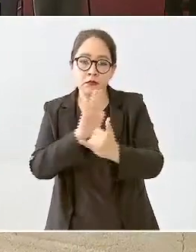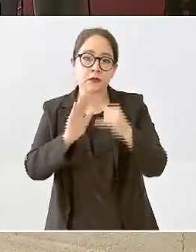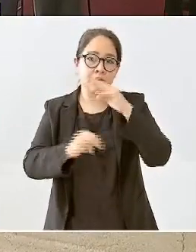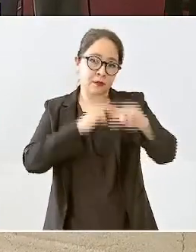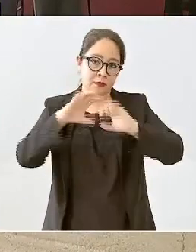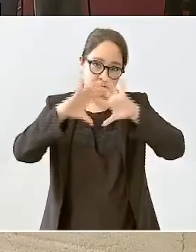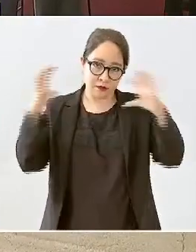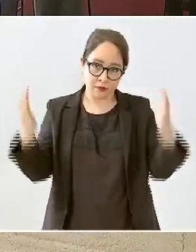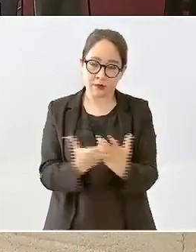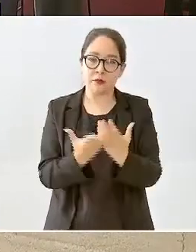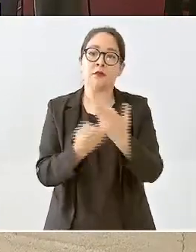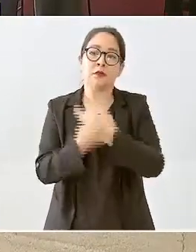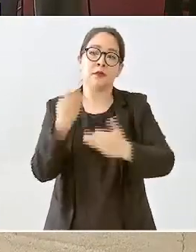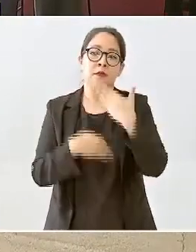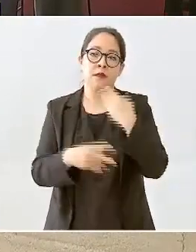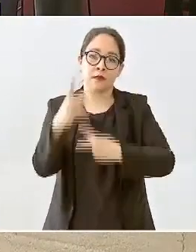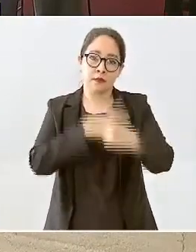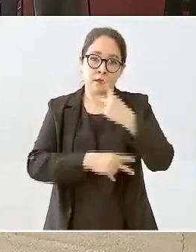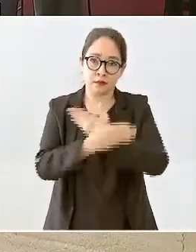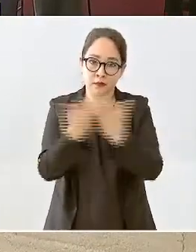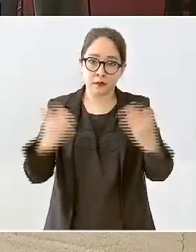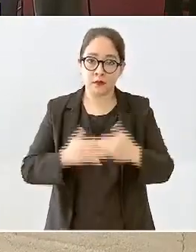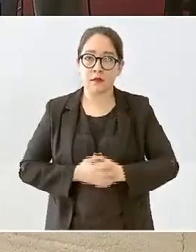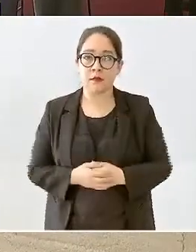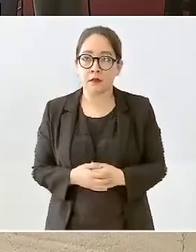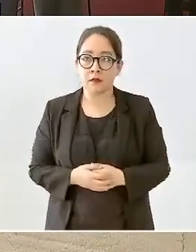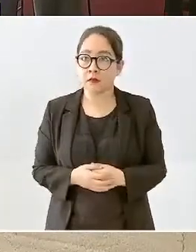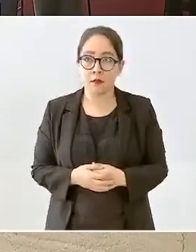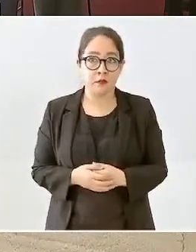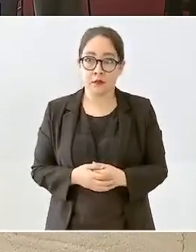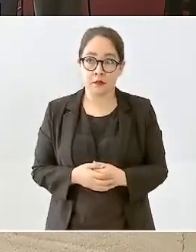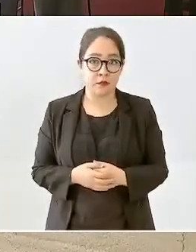todos ustedes sean bienvenidos.